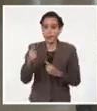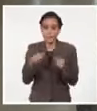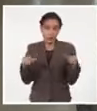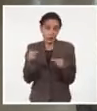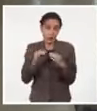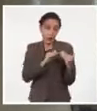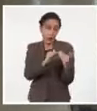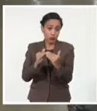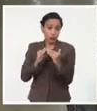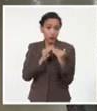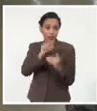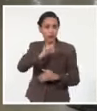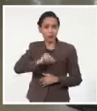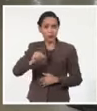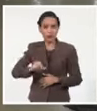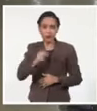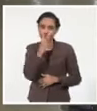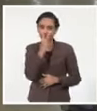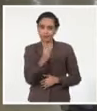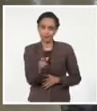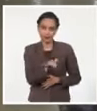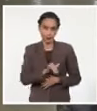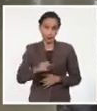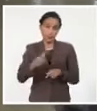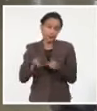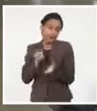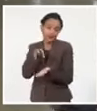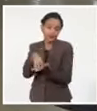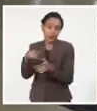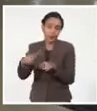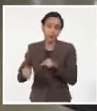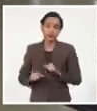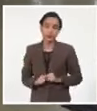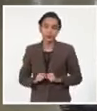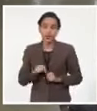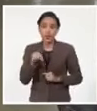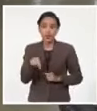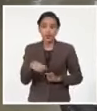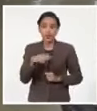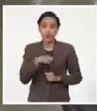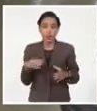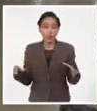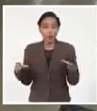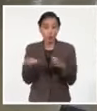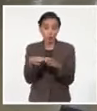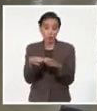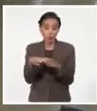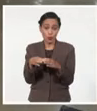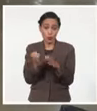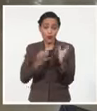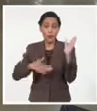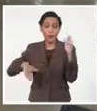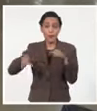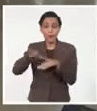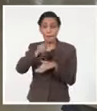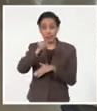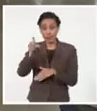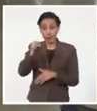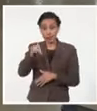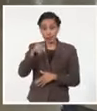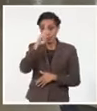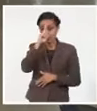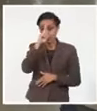pobladores de esos lugares. Nosotros hoy hay una brigada de ingenieras del Ministerio de Salud Pública que